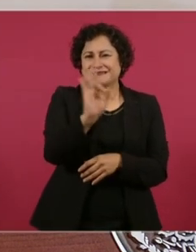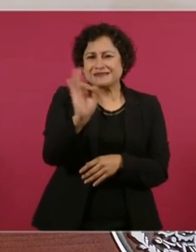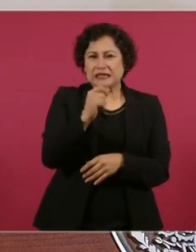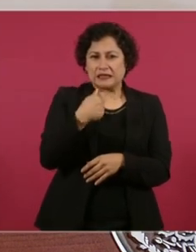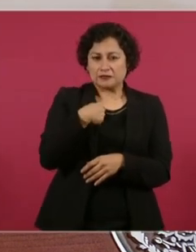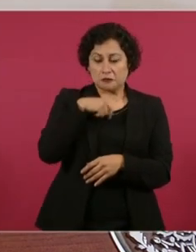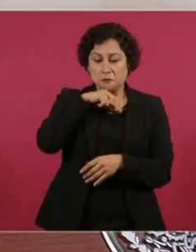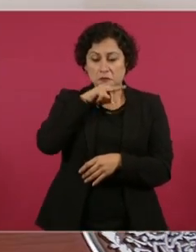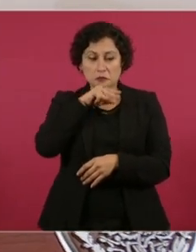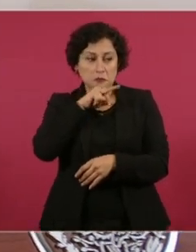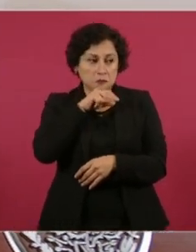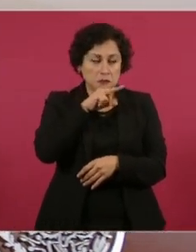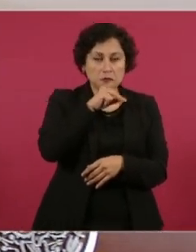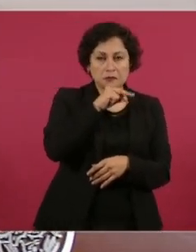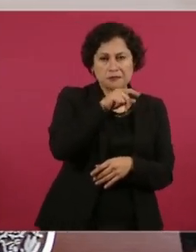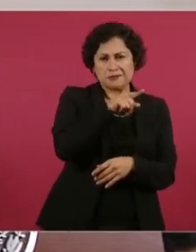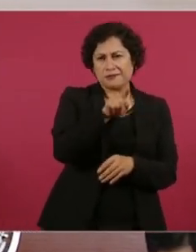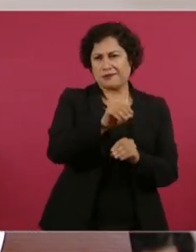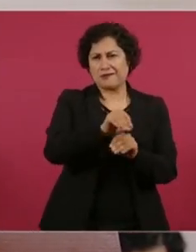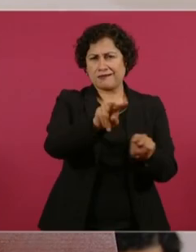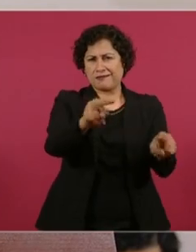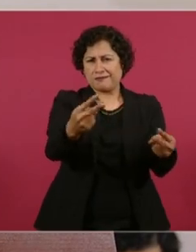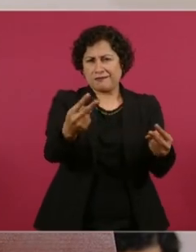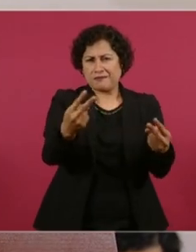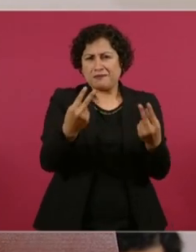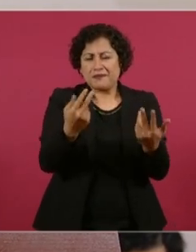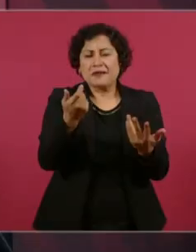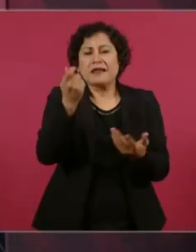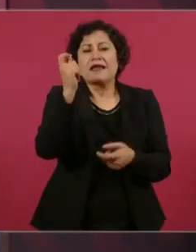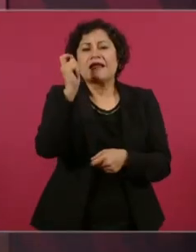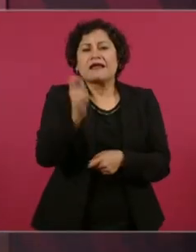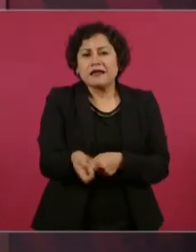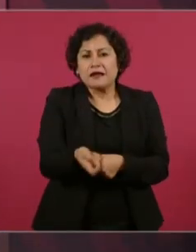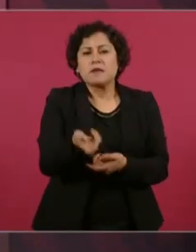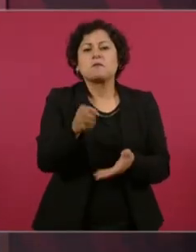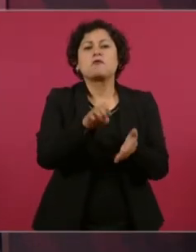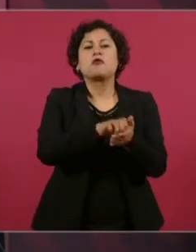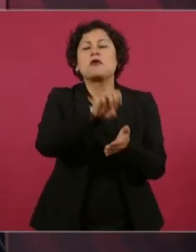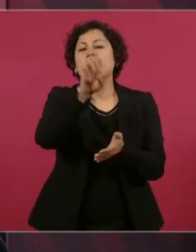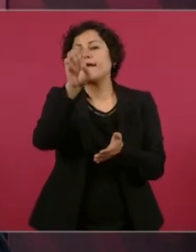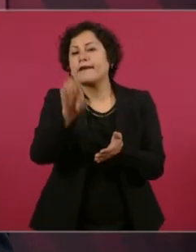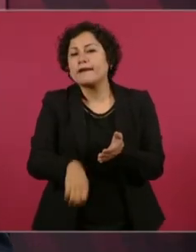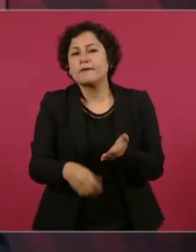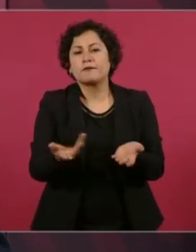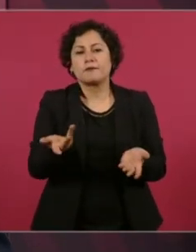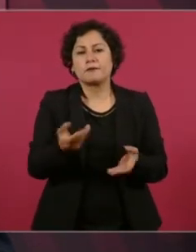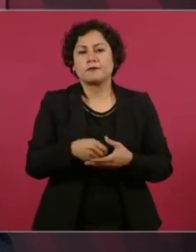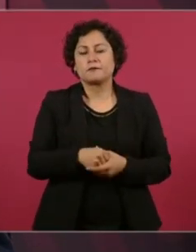pues se notaría en fluctuaciones